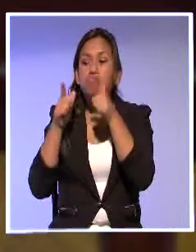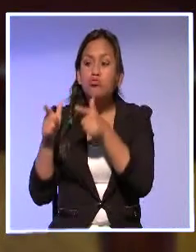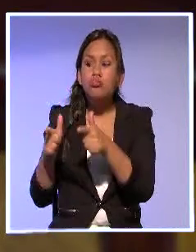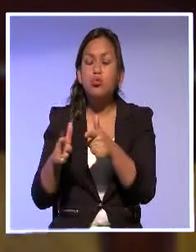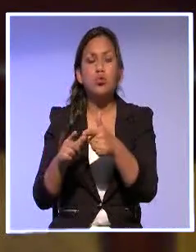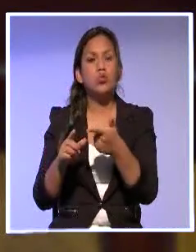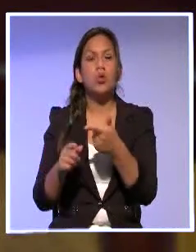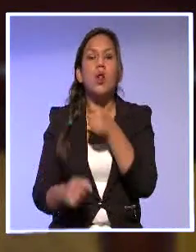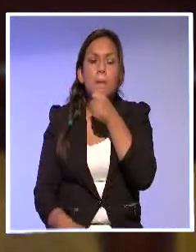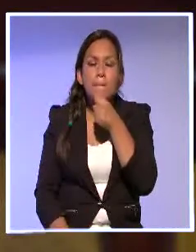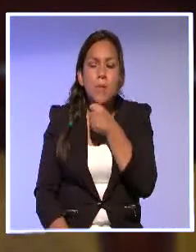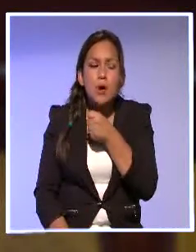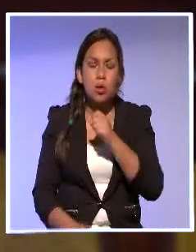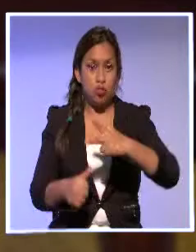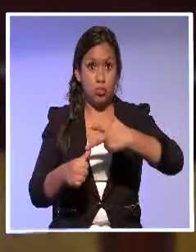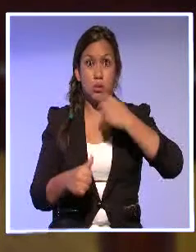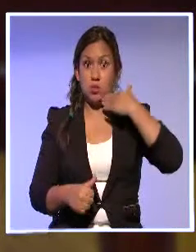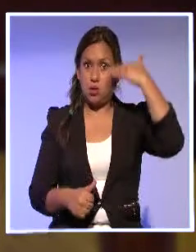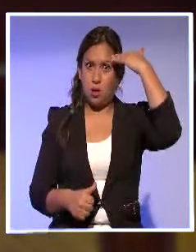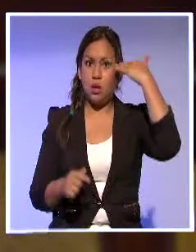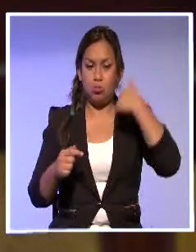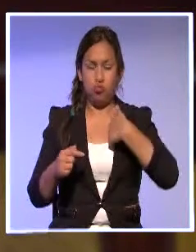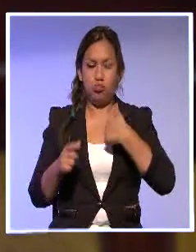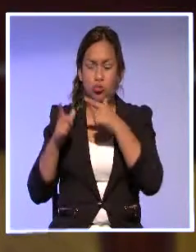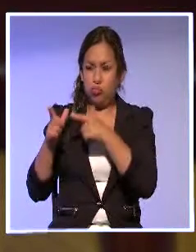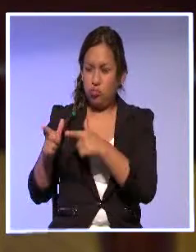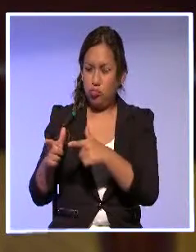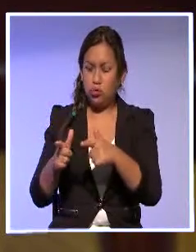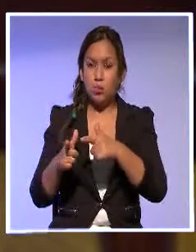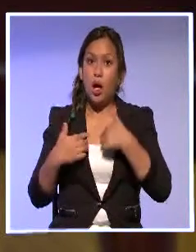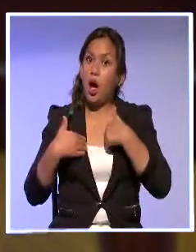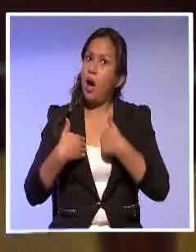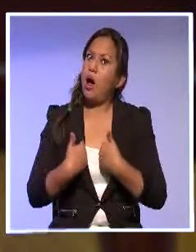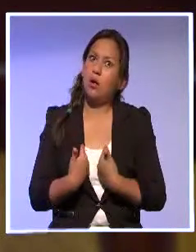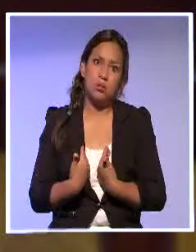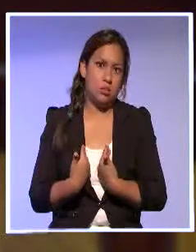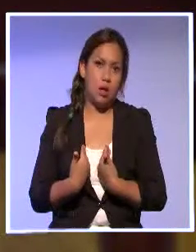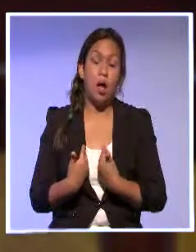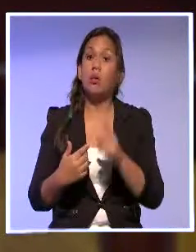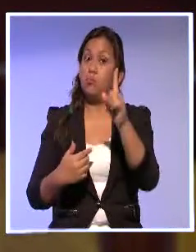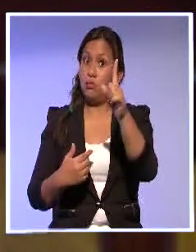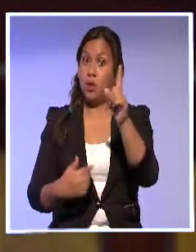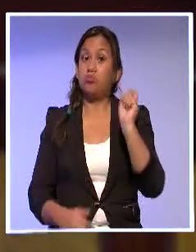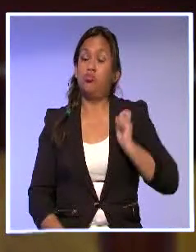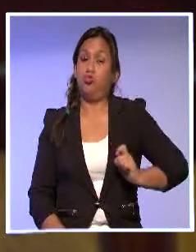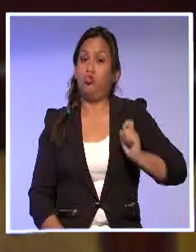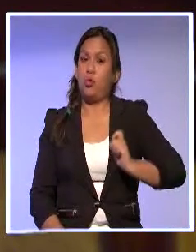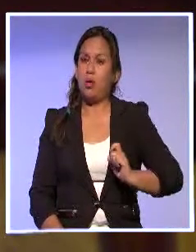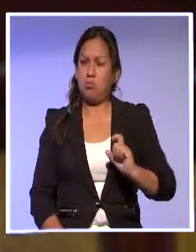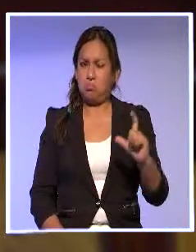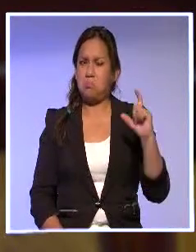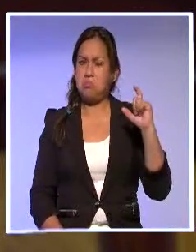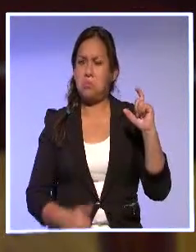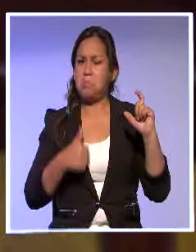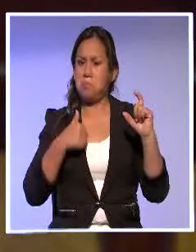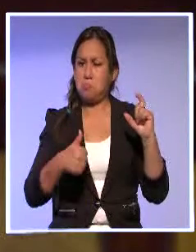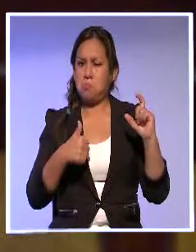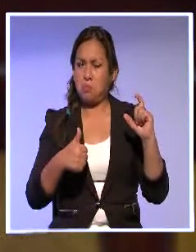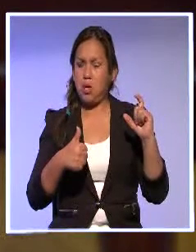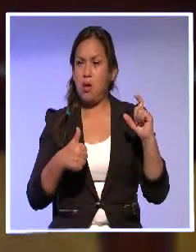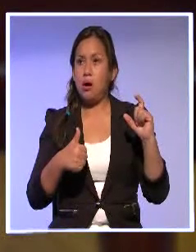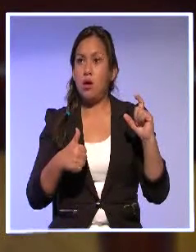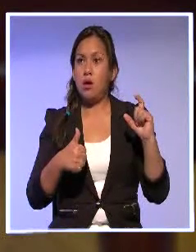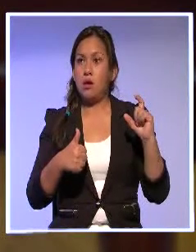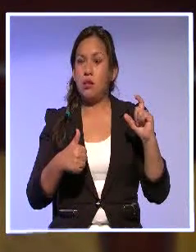psicológicamente es de bastante pero es la mejor remuneración tiene todos los servicios porque todos los